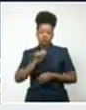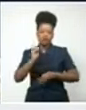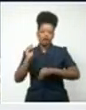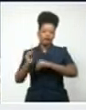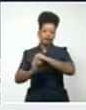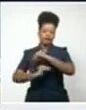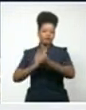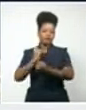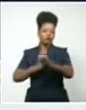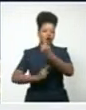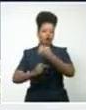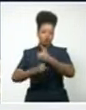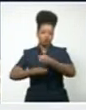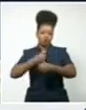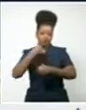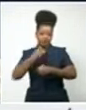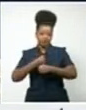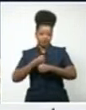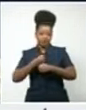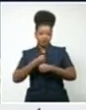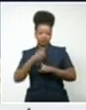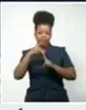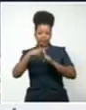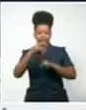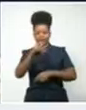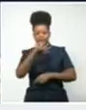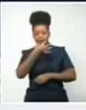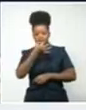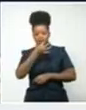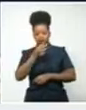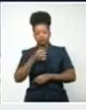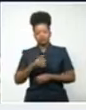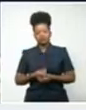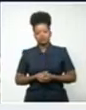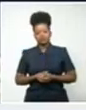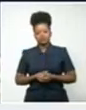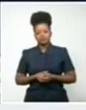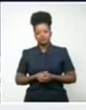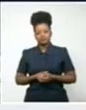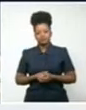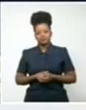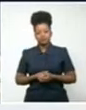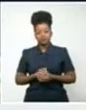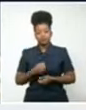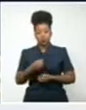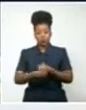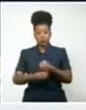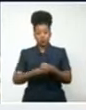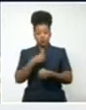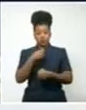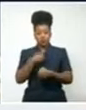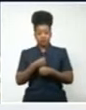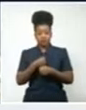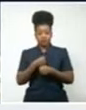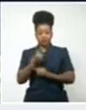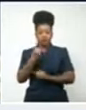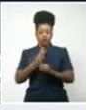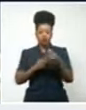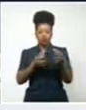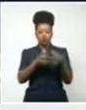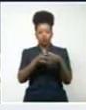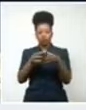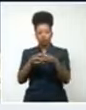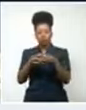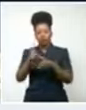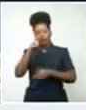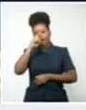de la cloroquina en nuestro país. Desde el punto de vista de su utilización en determinados grupos de edades,